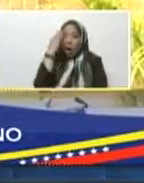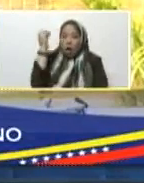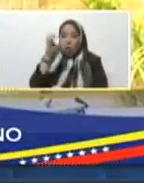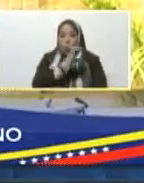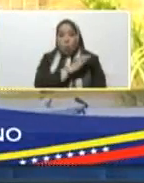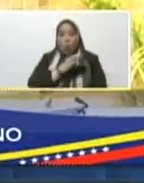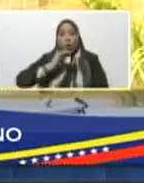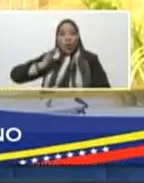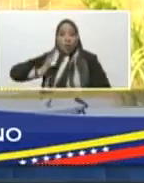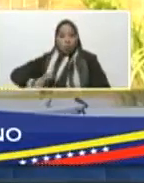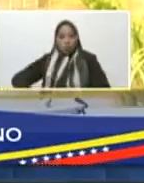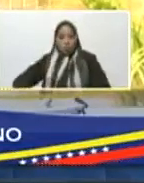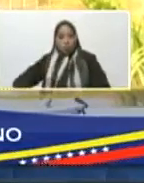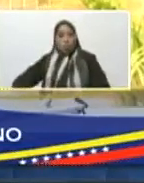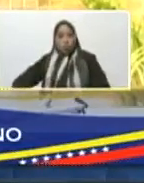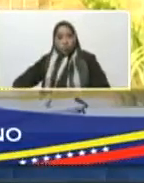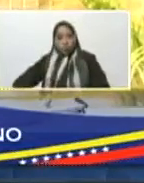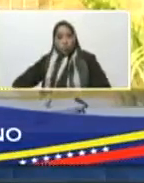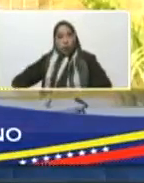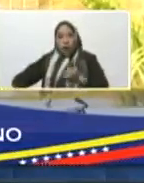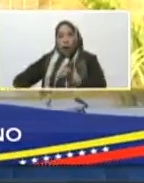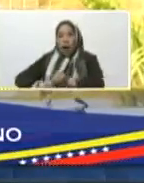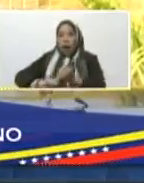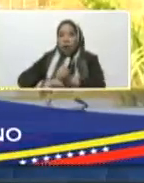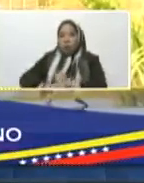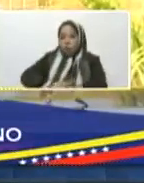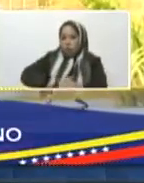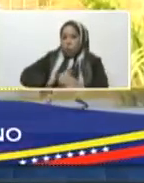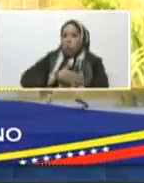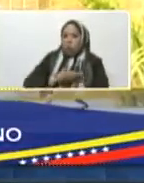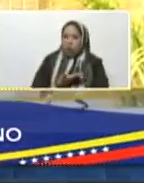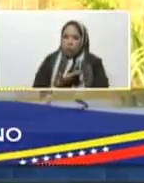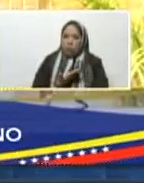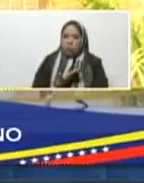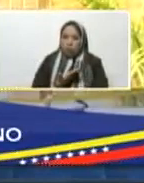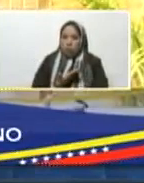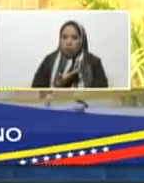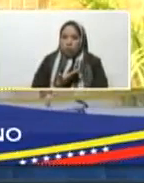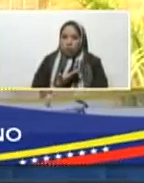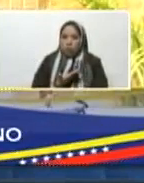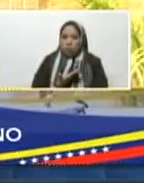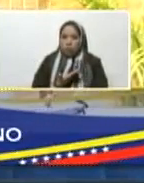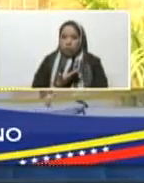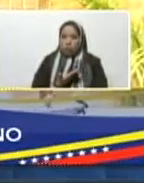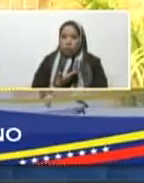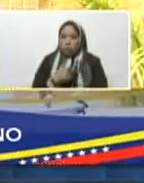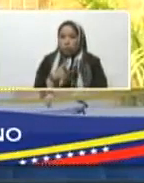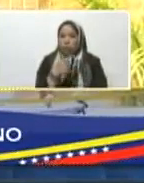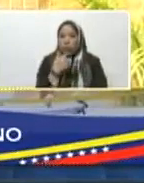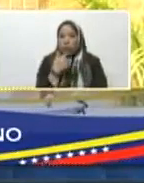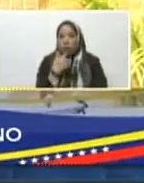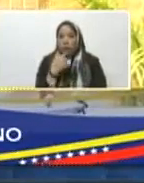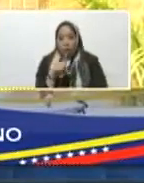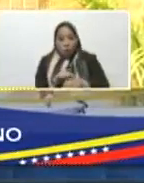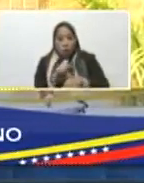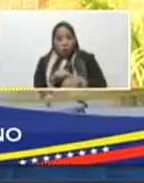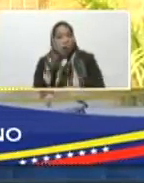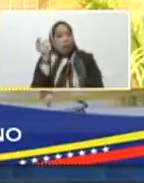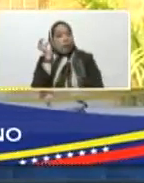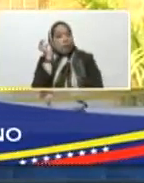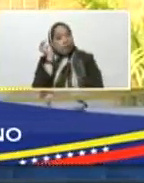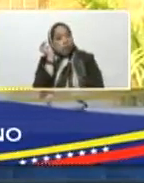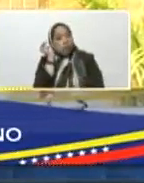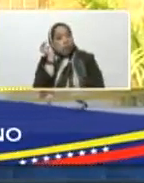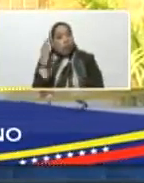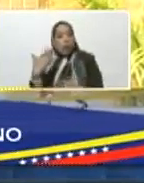estamos en condiciones de apoyar y ayudar a la gente. Yo te digo en este cuarto renglón, Magali, doctora Magali Gutiérrez, ministra de